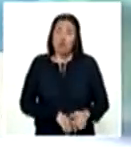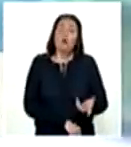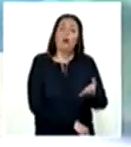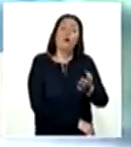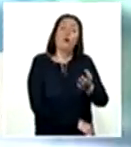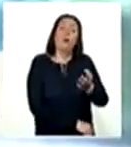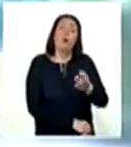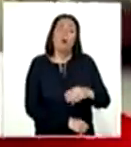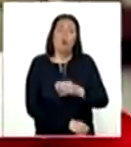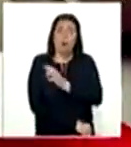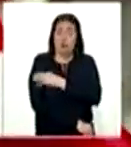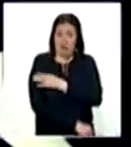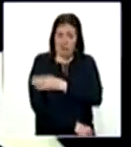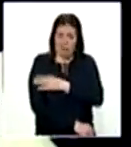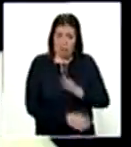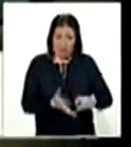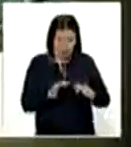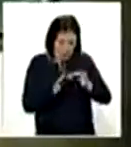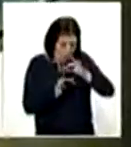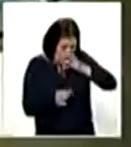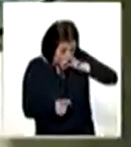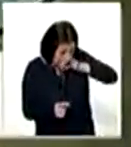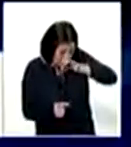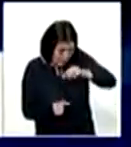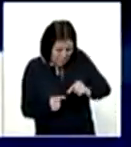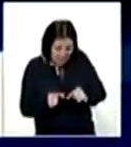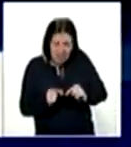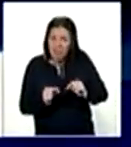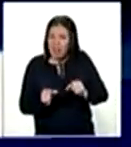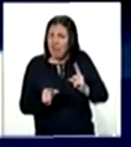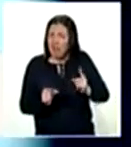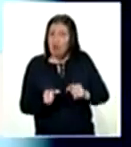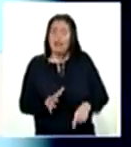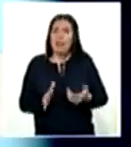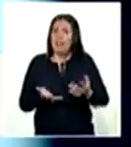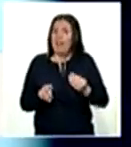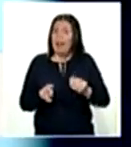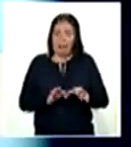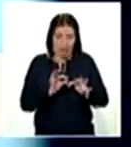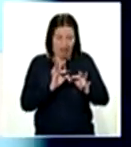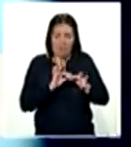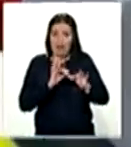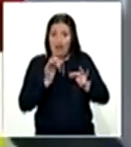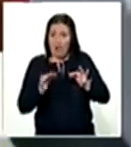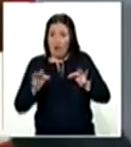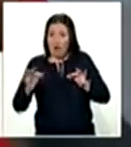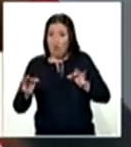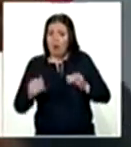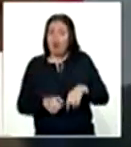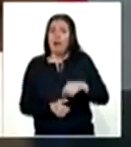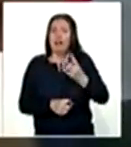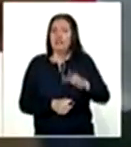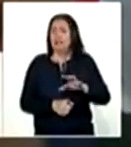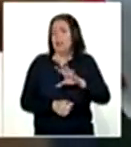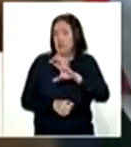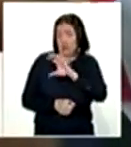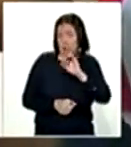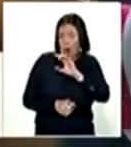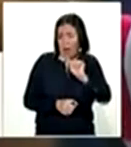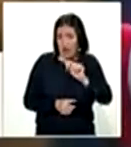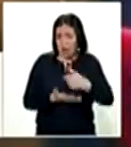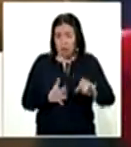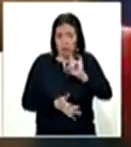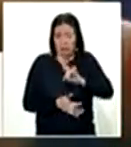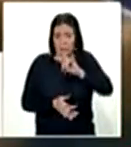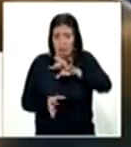el metabolito encontrado en la orina de Guerrero procede de la hoja de coca, utilizada para el consumo de té en diversos países de Sudamérica.